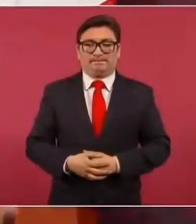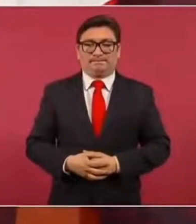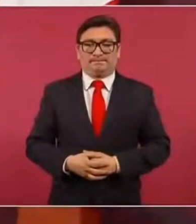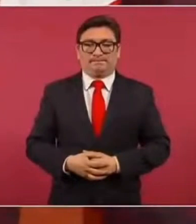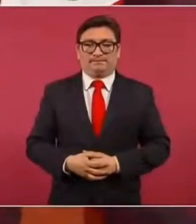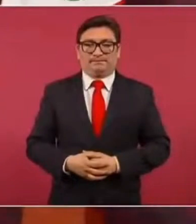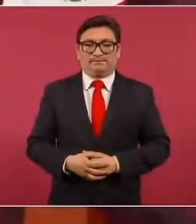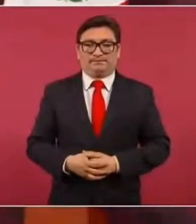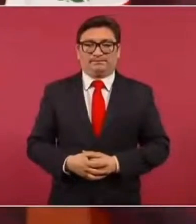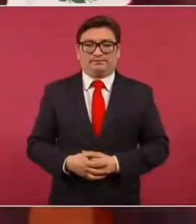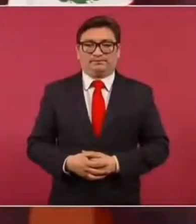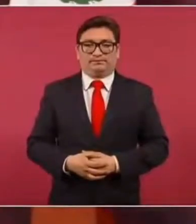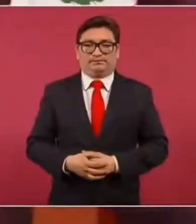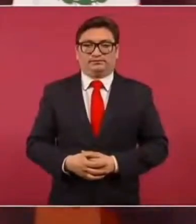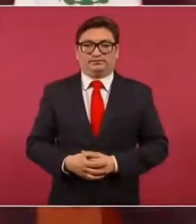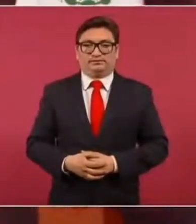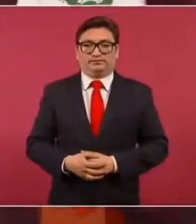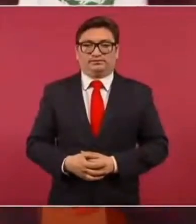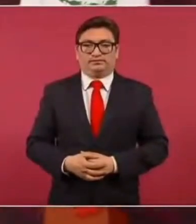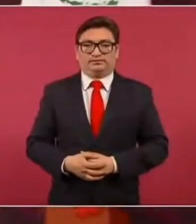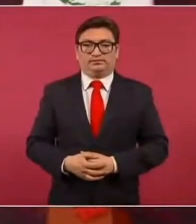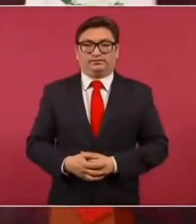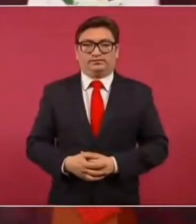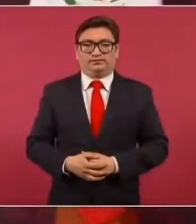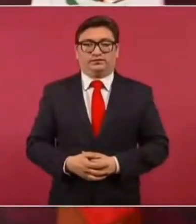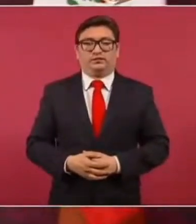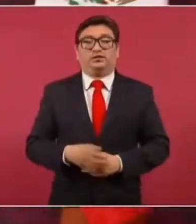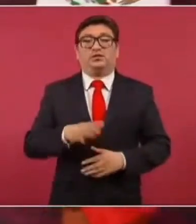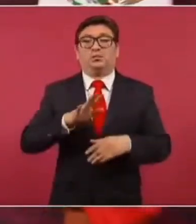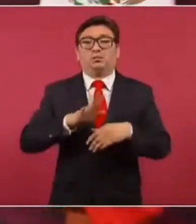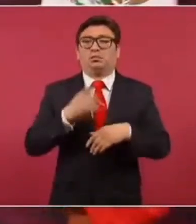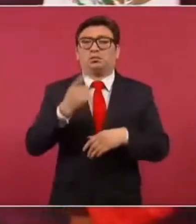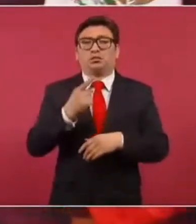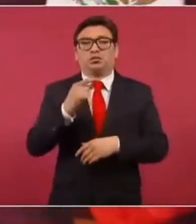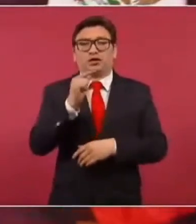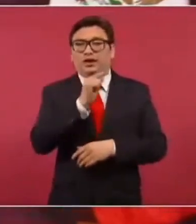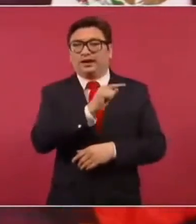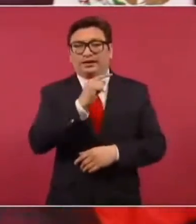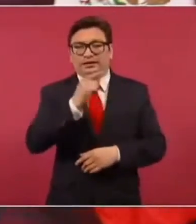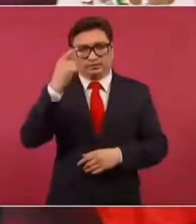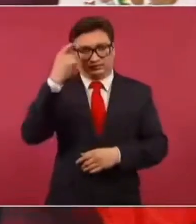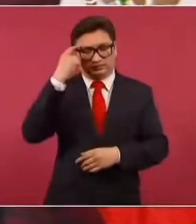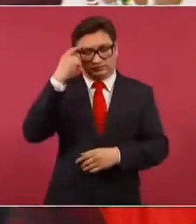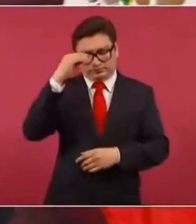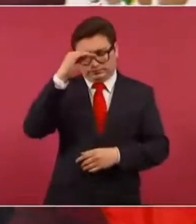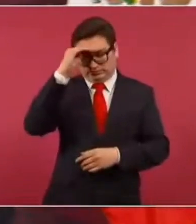Pues a que tienen una concepción